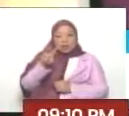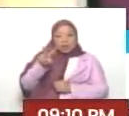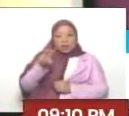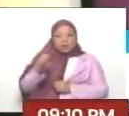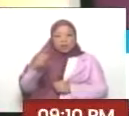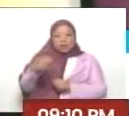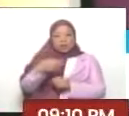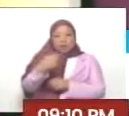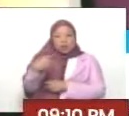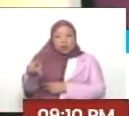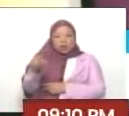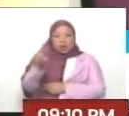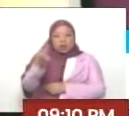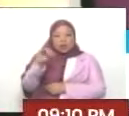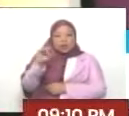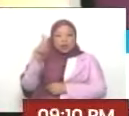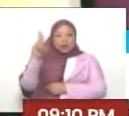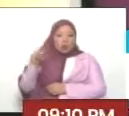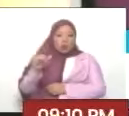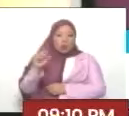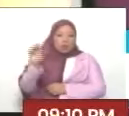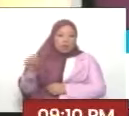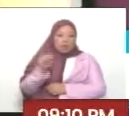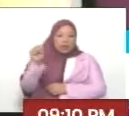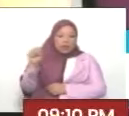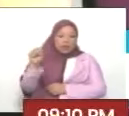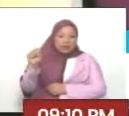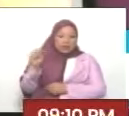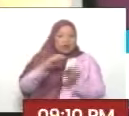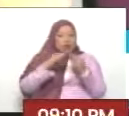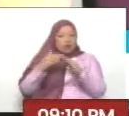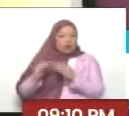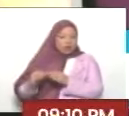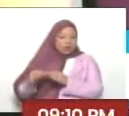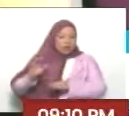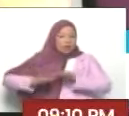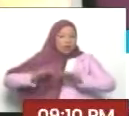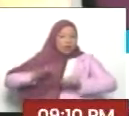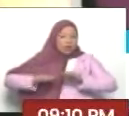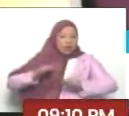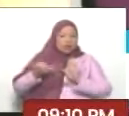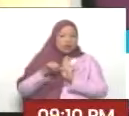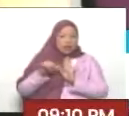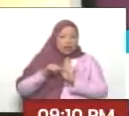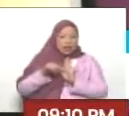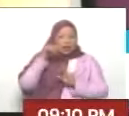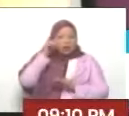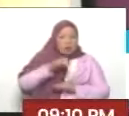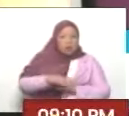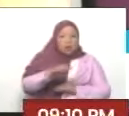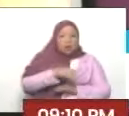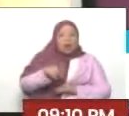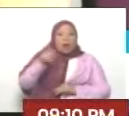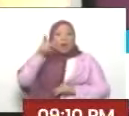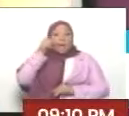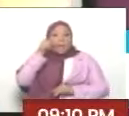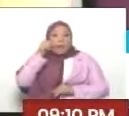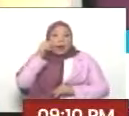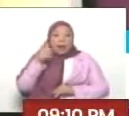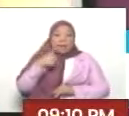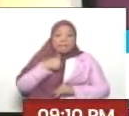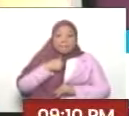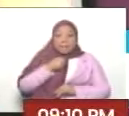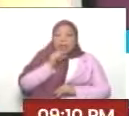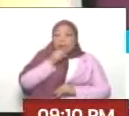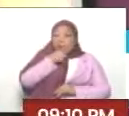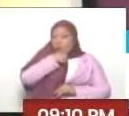parroquia Arriba, y el sector El Milano. Y bueno, mi padre, mi abuelo,